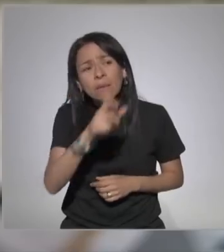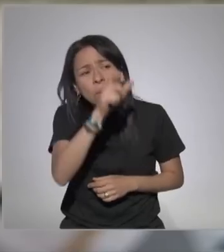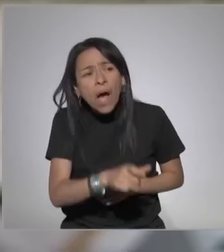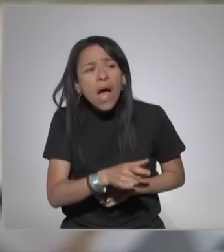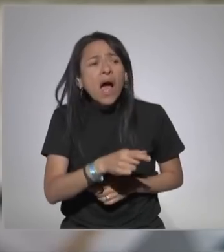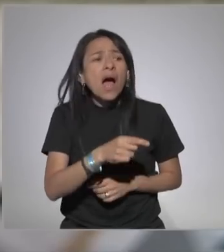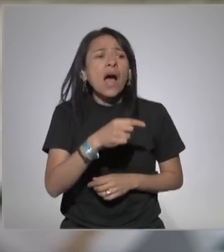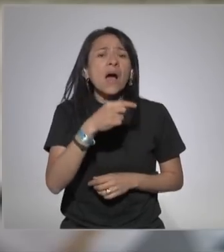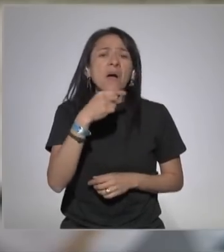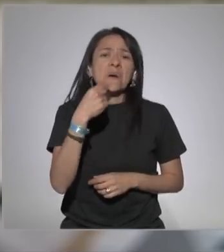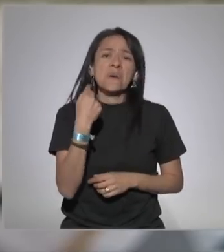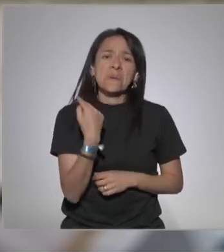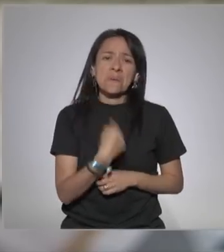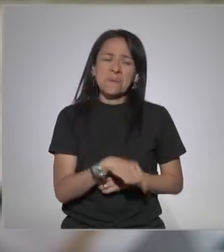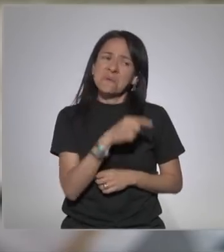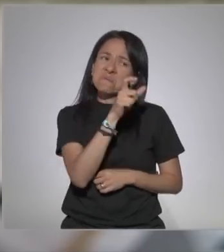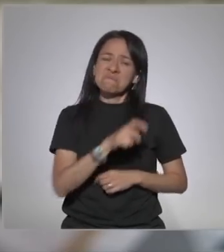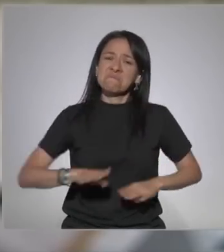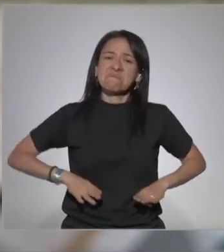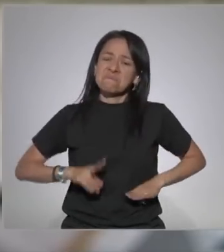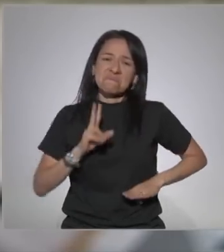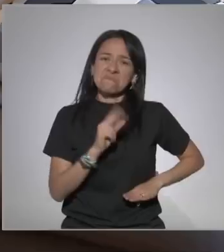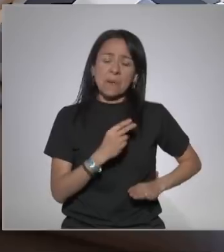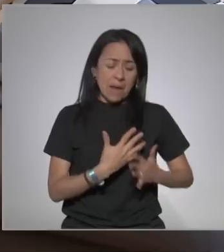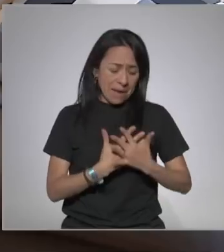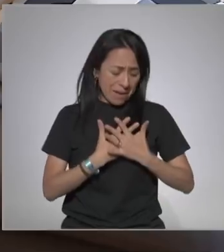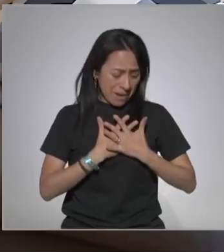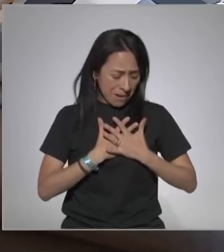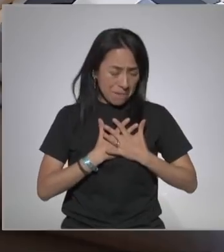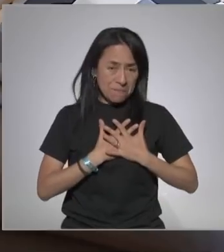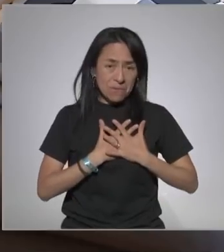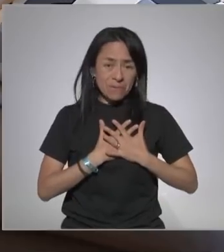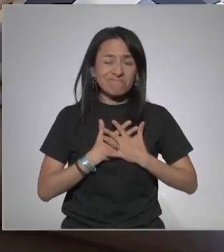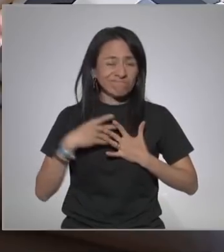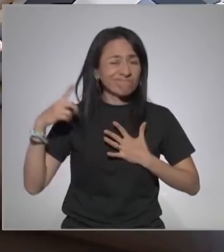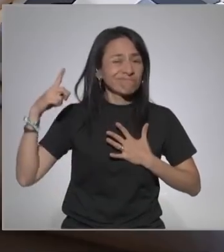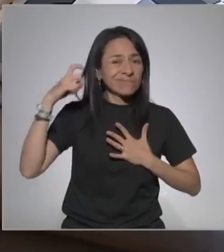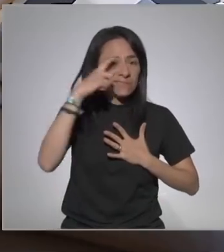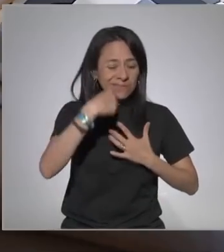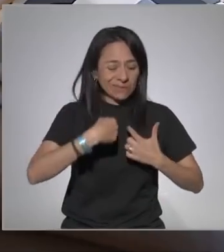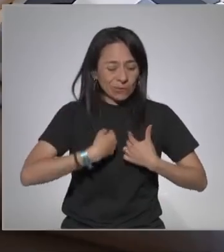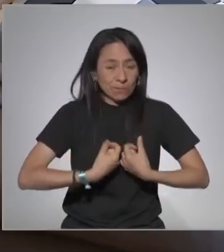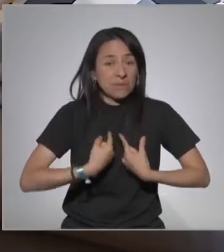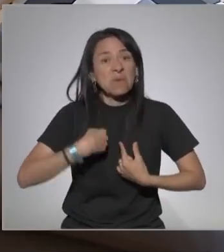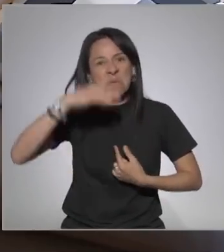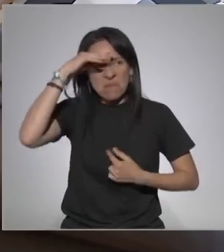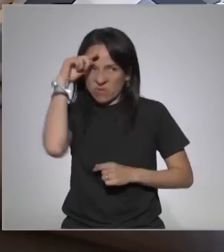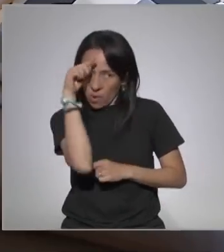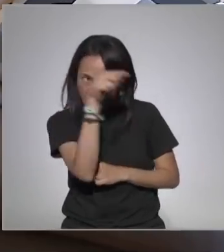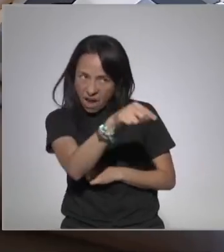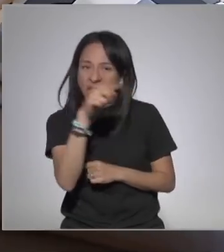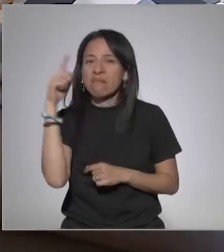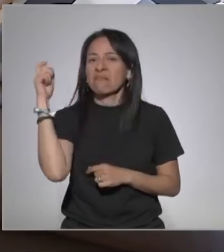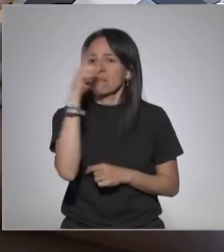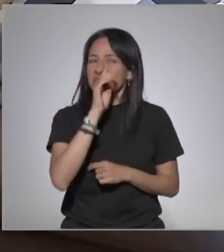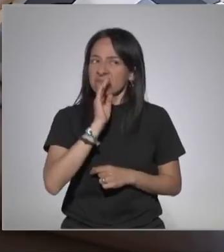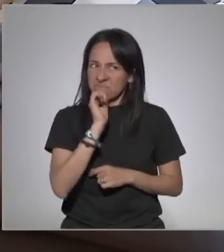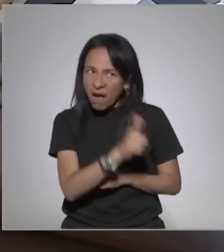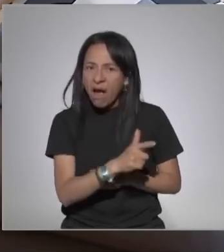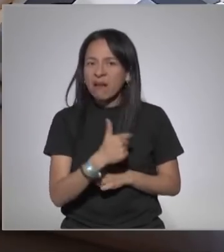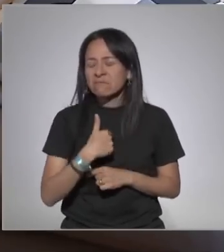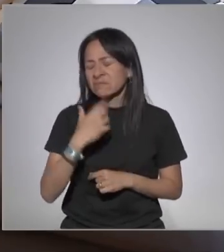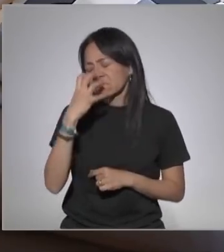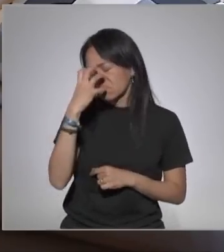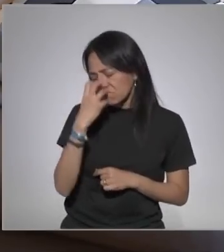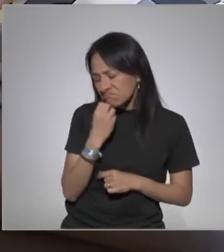más difícil en el amor somos nosotros mismos. Queremos pensar que es el otro. Y mientras más tristes o enojados